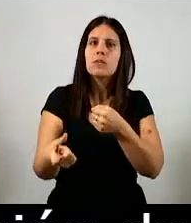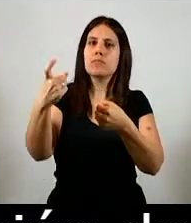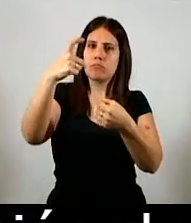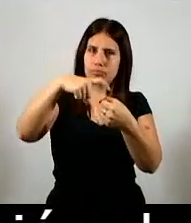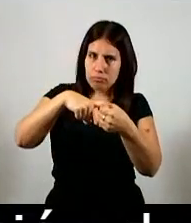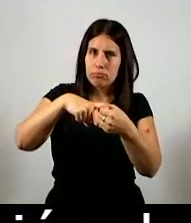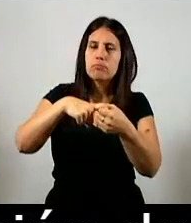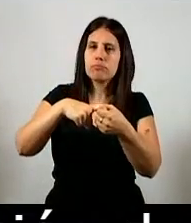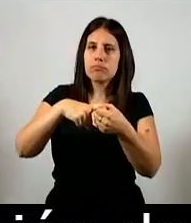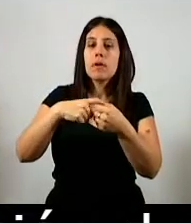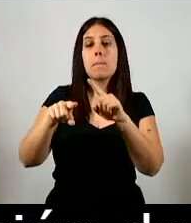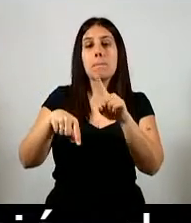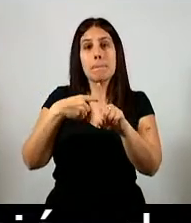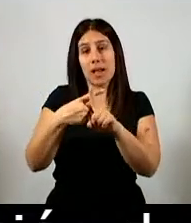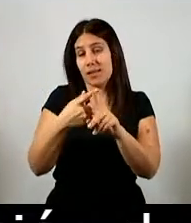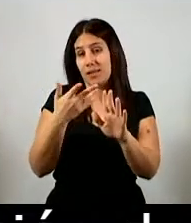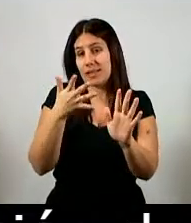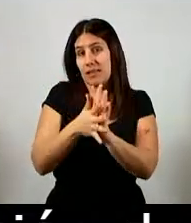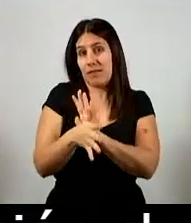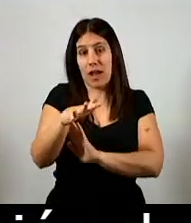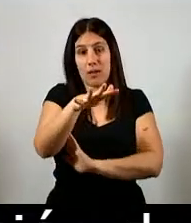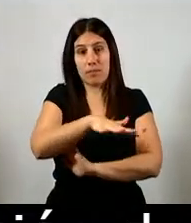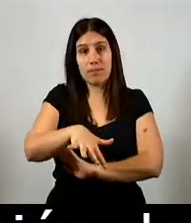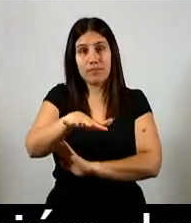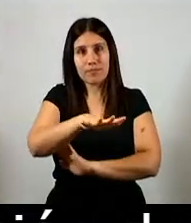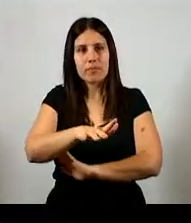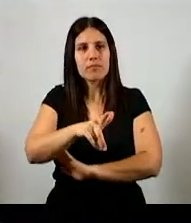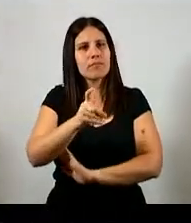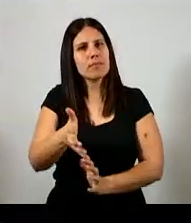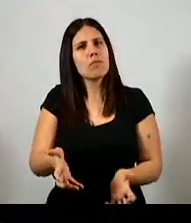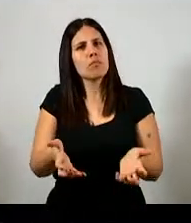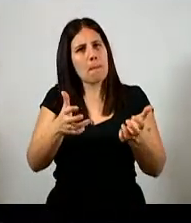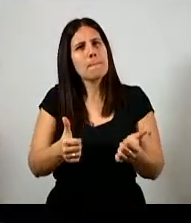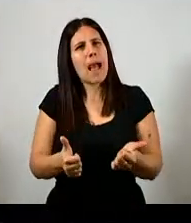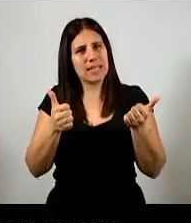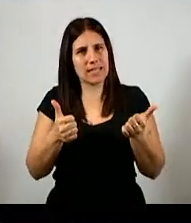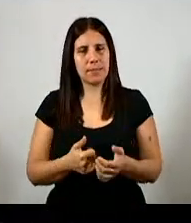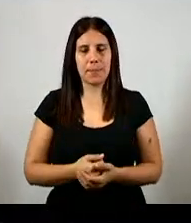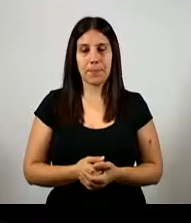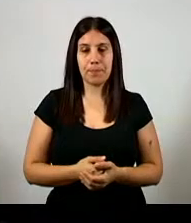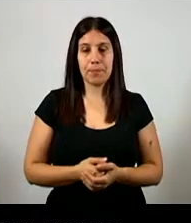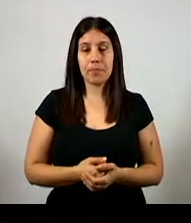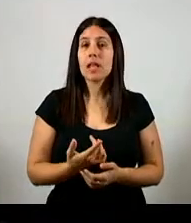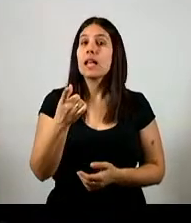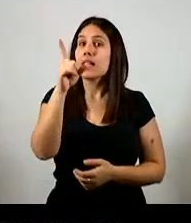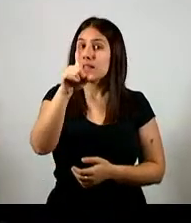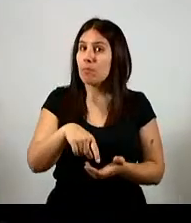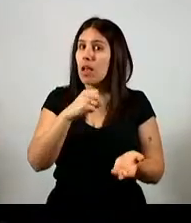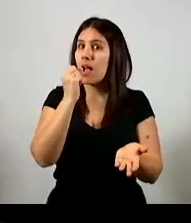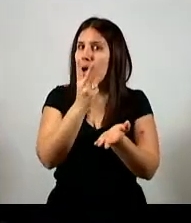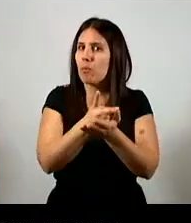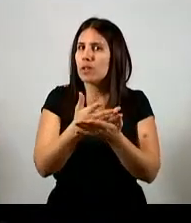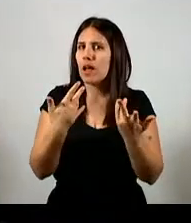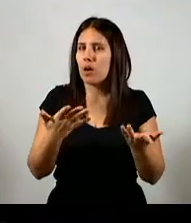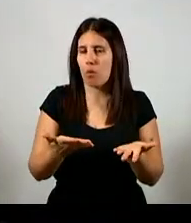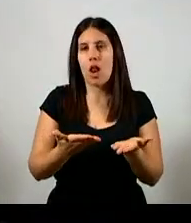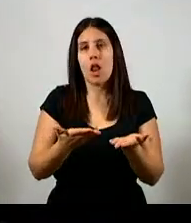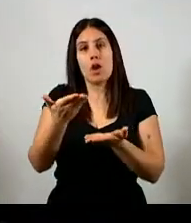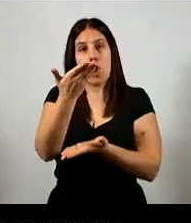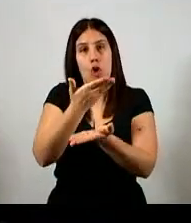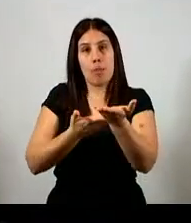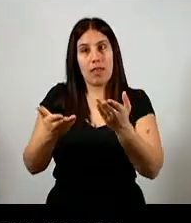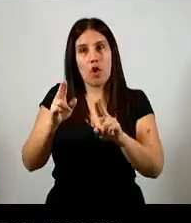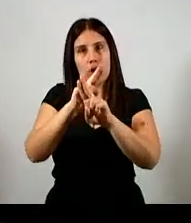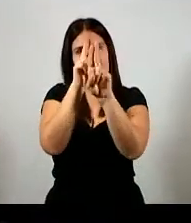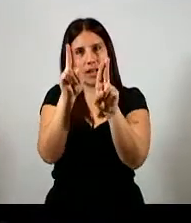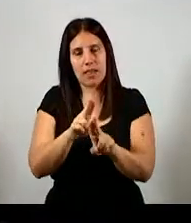mayor impacto en las poblaciones a las que se dirige. También por un mayor retorno de la cooperación internacional en